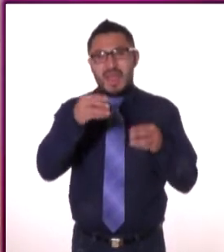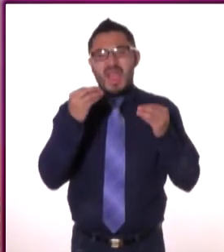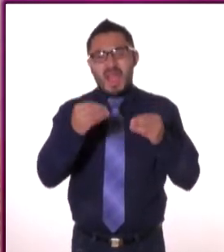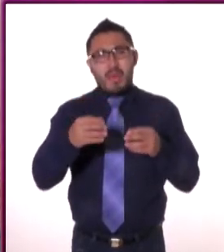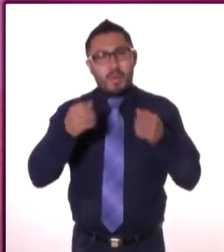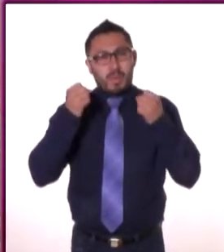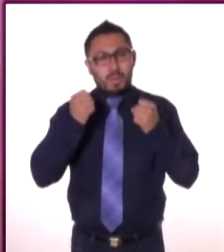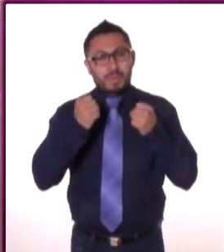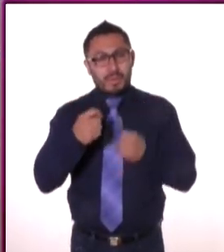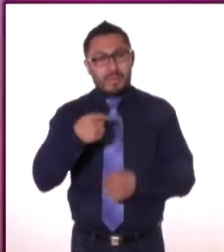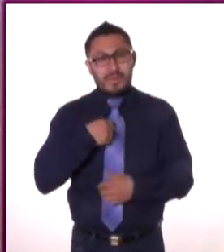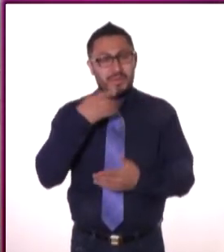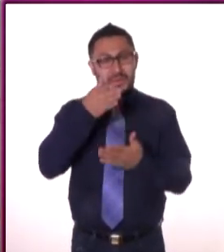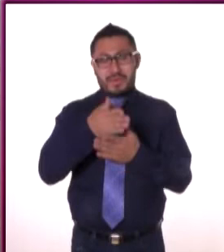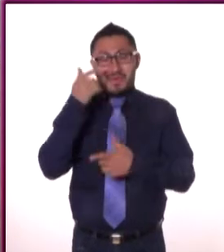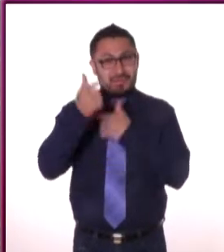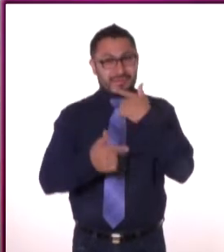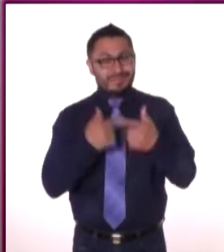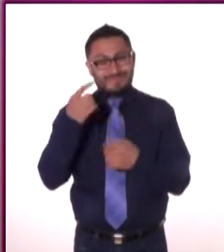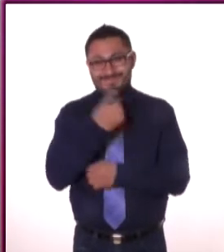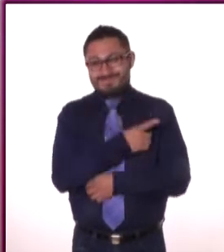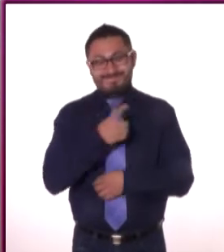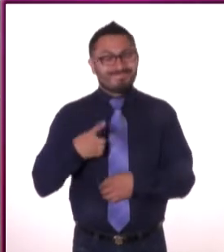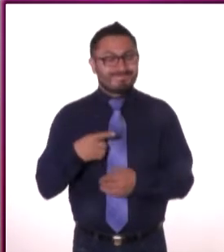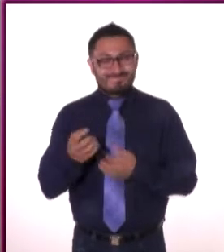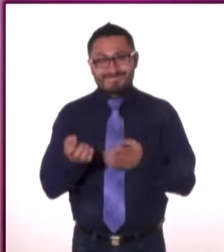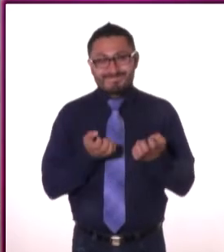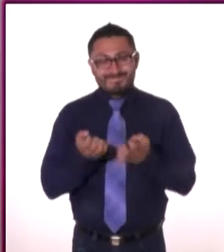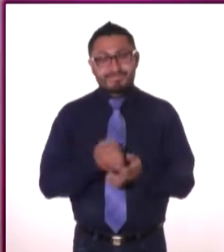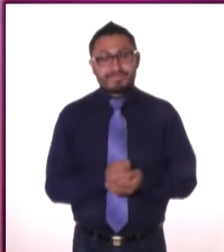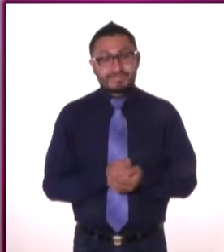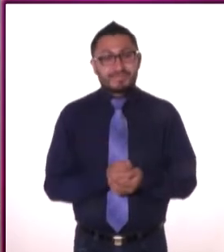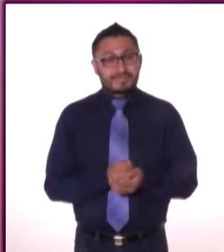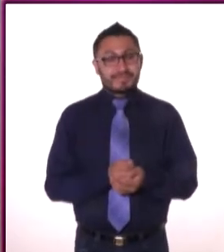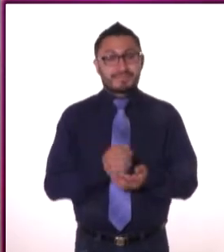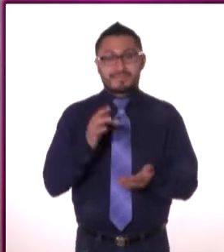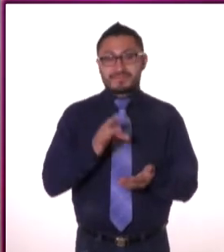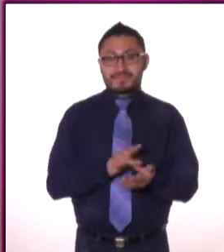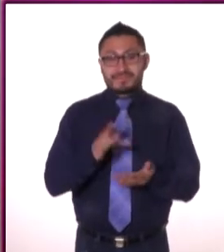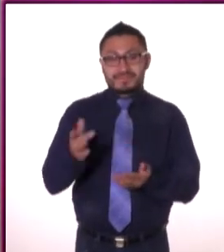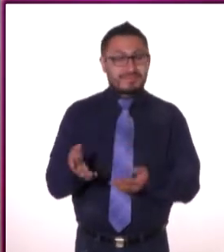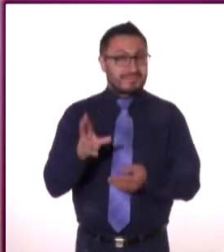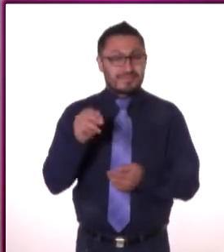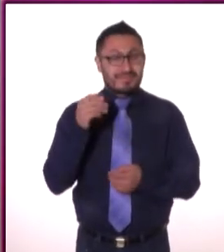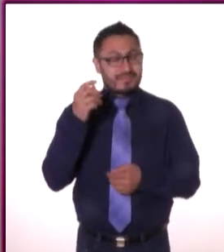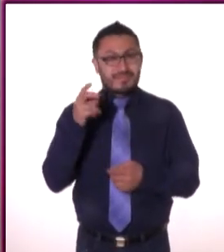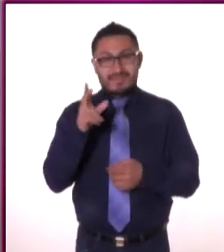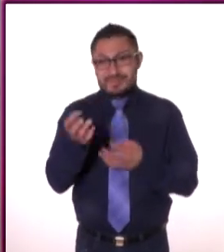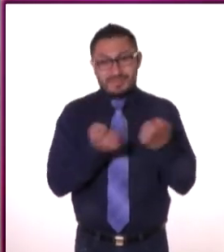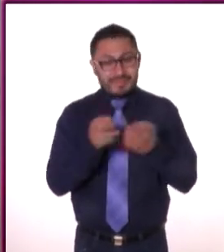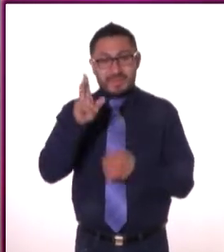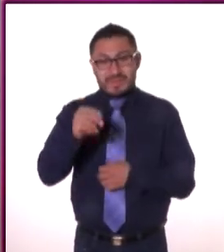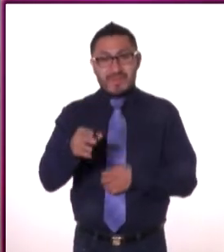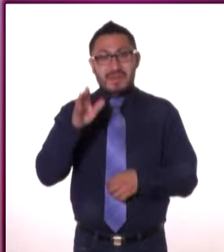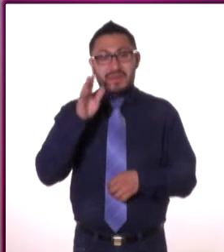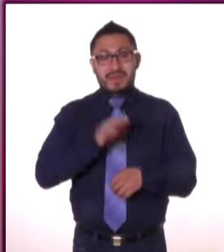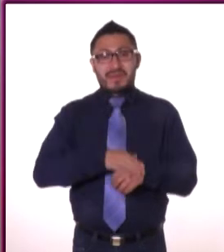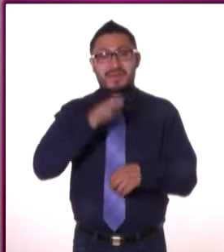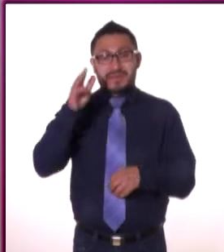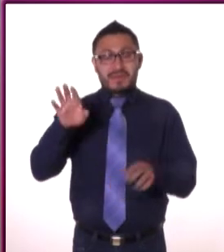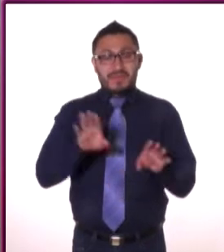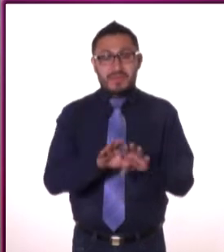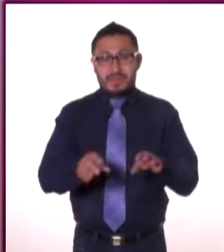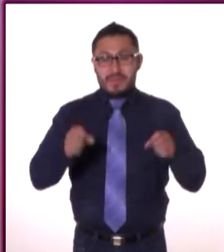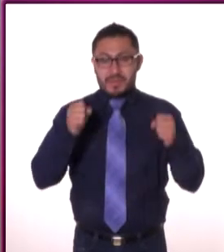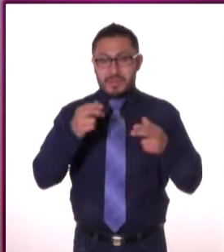¿De dónde sacaste esa fuerza? Yo tengo que ir a tu gimnasio, ¿eh? Ay. No. Pues no fue gracias a mi rutina de ejercicio, sino más bien